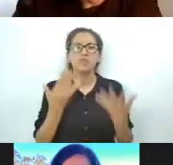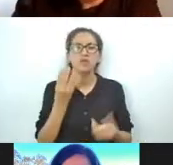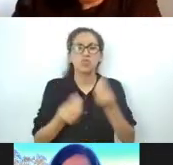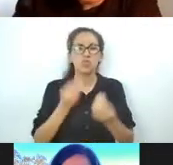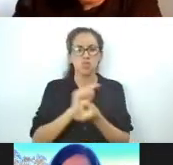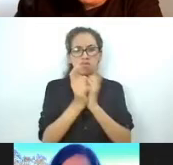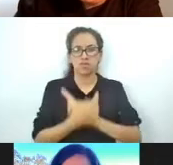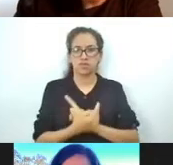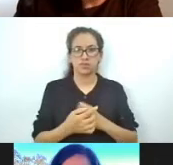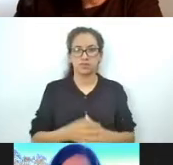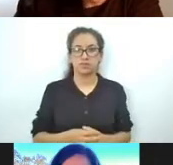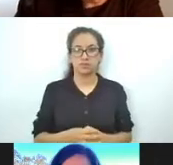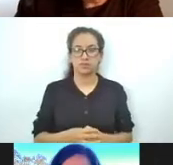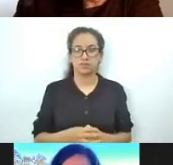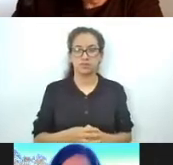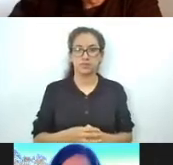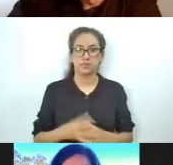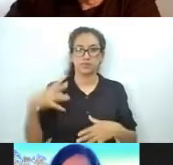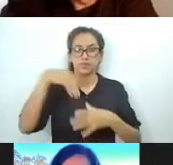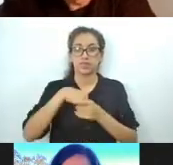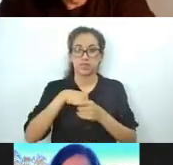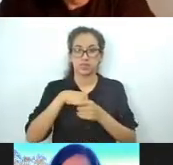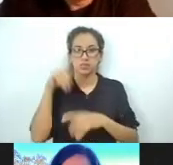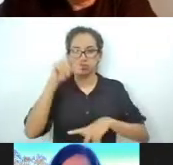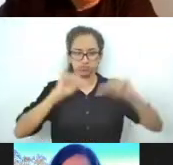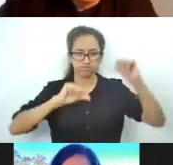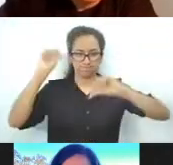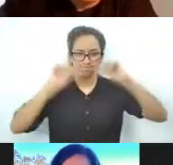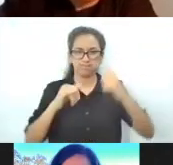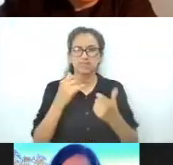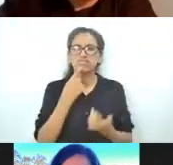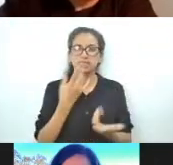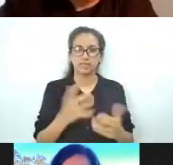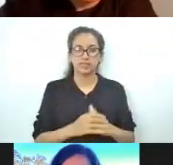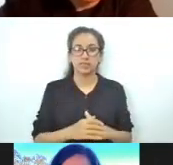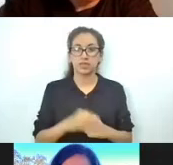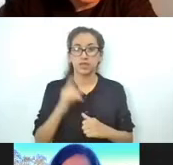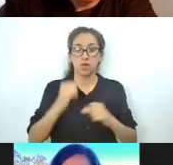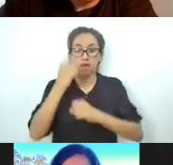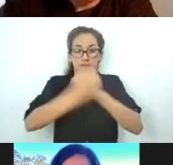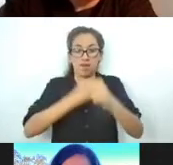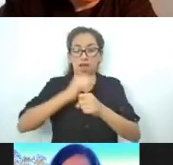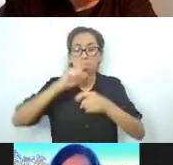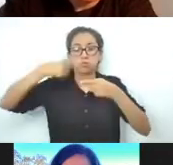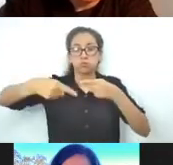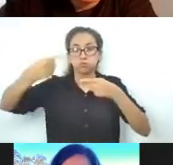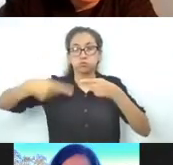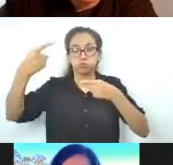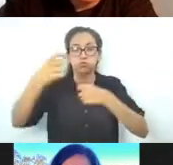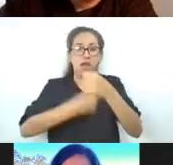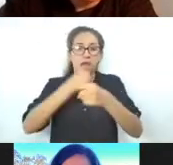cambiado, y dentro de las conclusiones, ¿no? Lo que están diciendo es que con el transcurso de los años se han encontrado